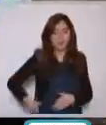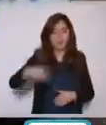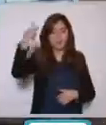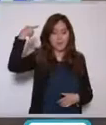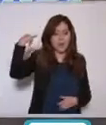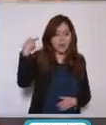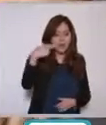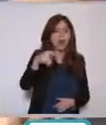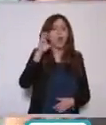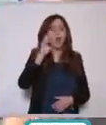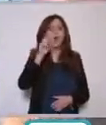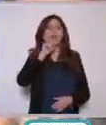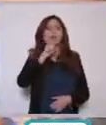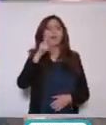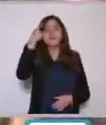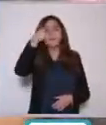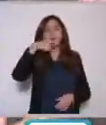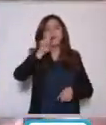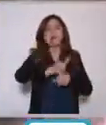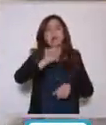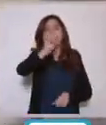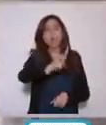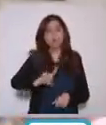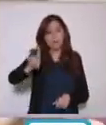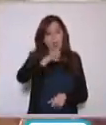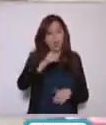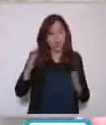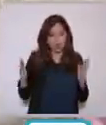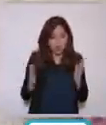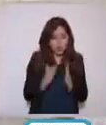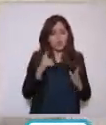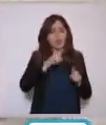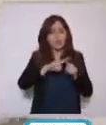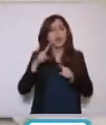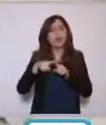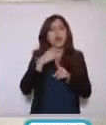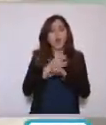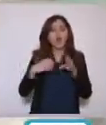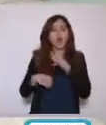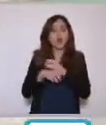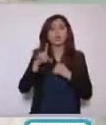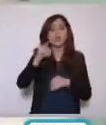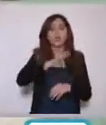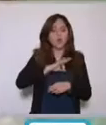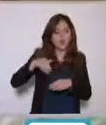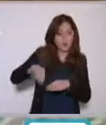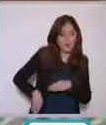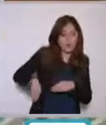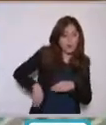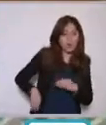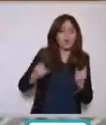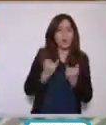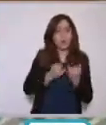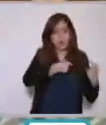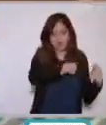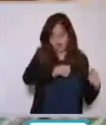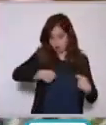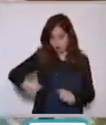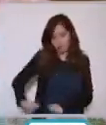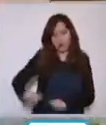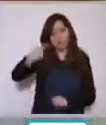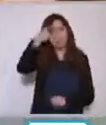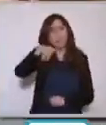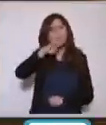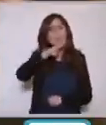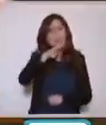es la domingos. cruzada para los domingos, porque aparte es chiquita, le caben como buena cantidad de cosas. Y en la cruzada es también muy buena para mamás. Puedes